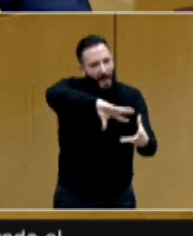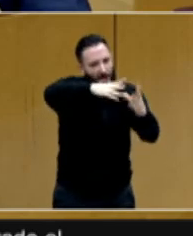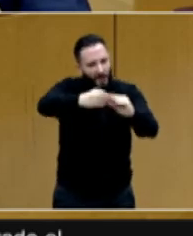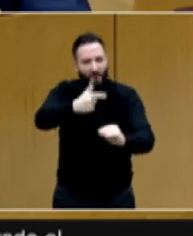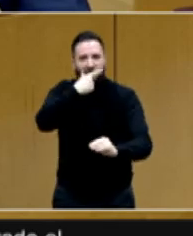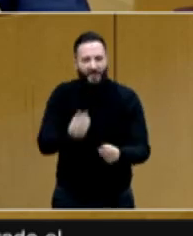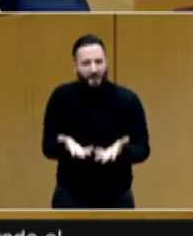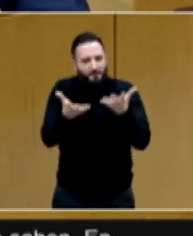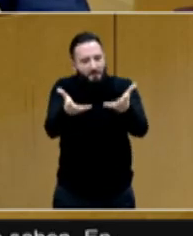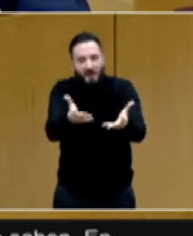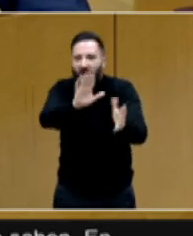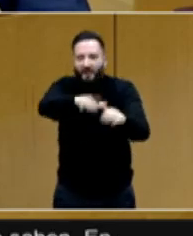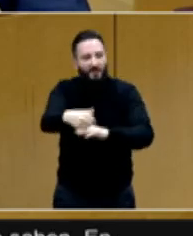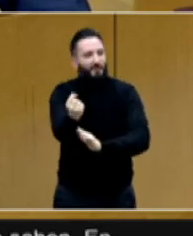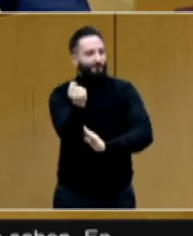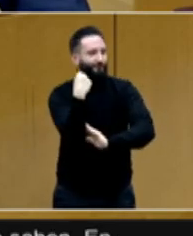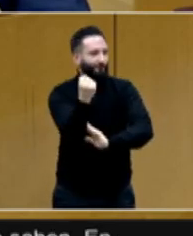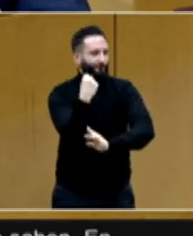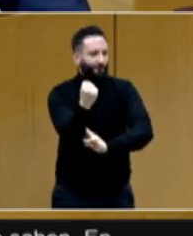nos han dado la oportunidad entonces